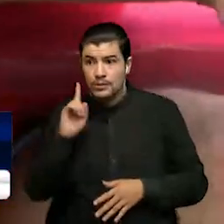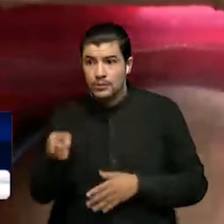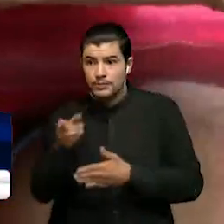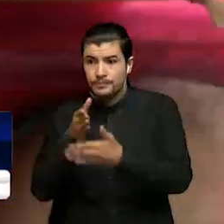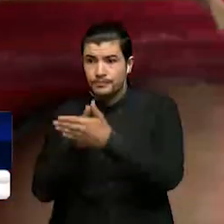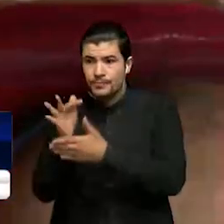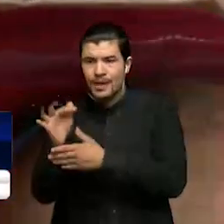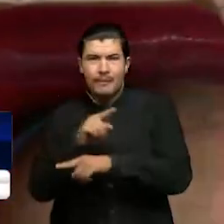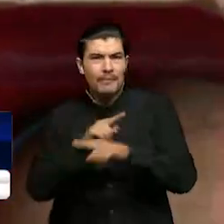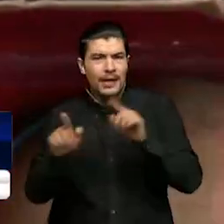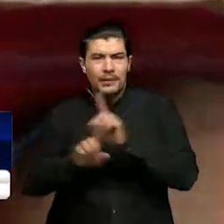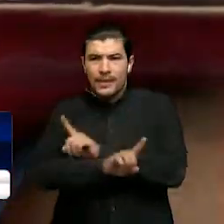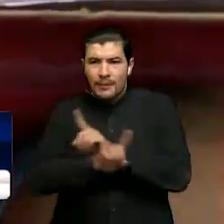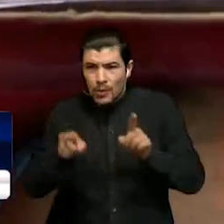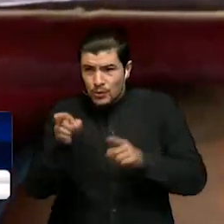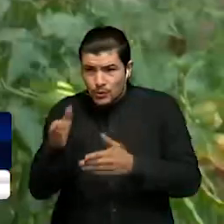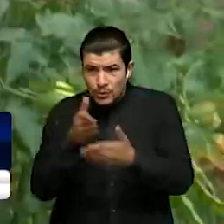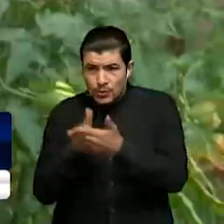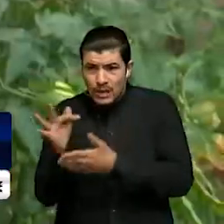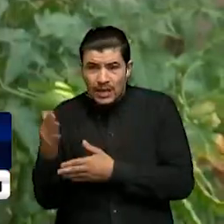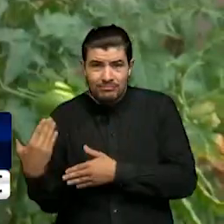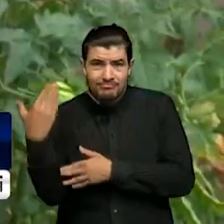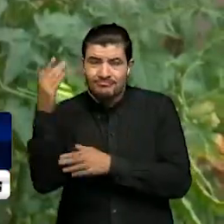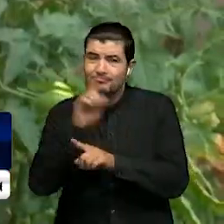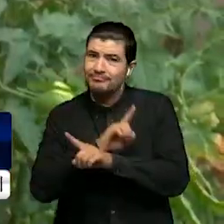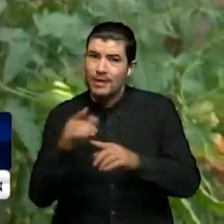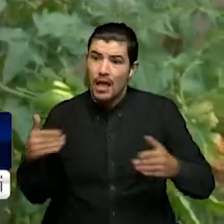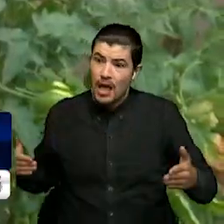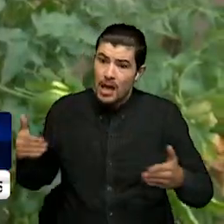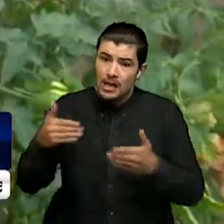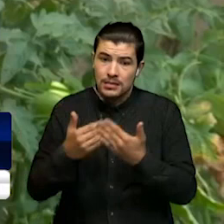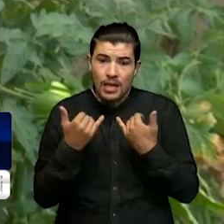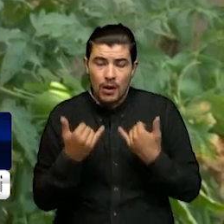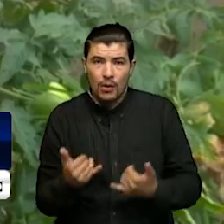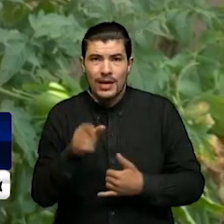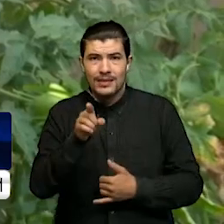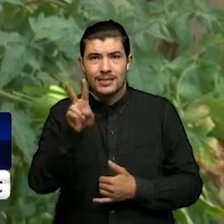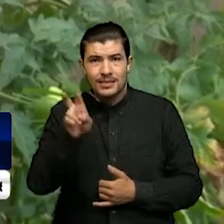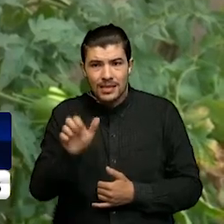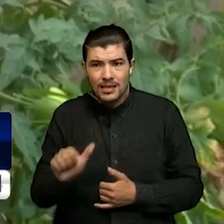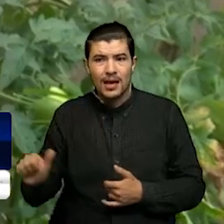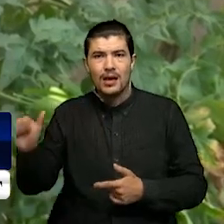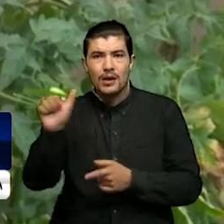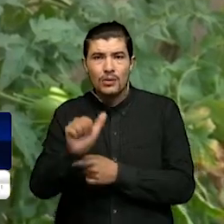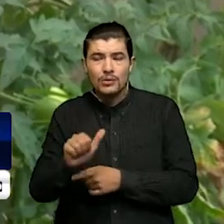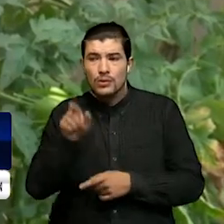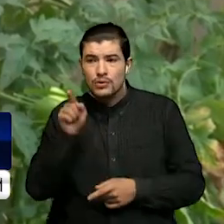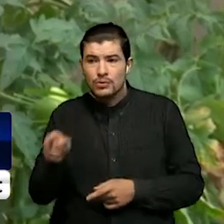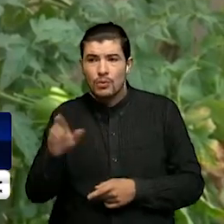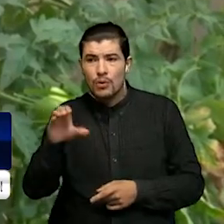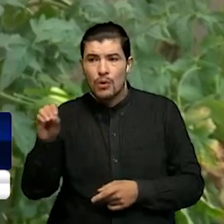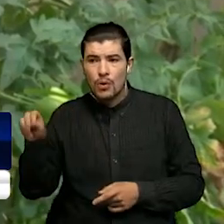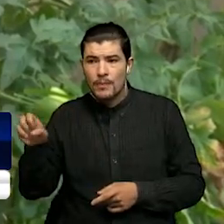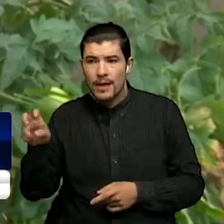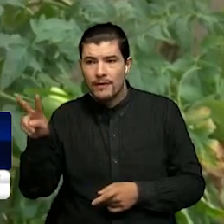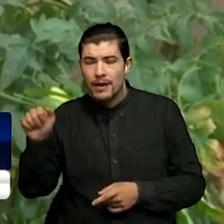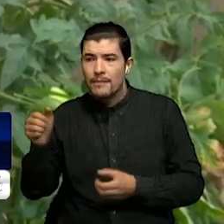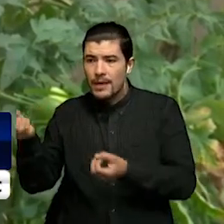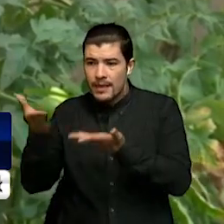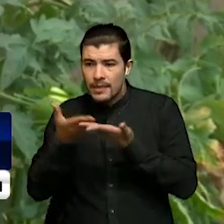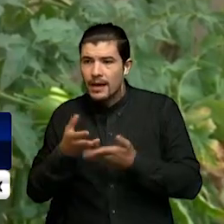tutela pero tampoco ha hecho efecto alguno al día de hoy hoy 17 de agosto como ya tenía que darme una